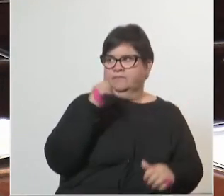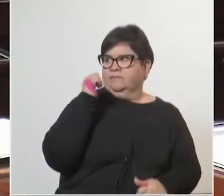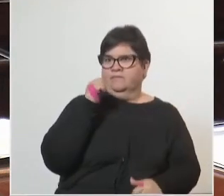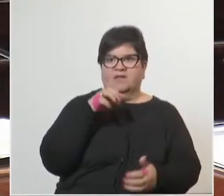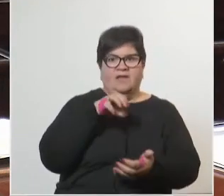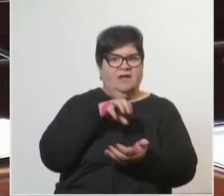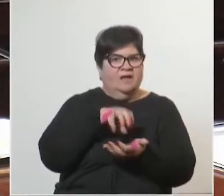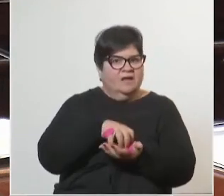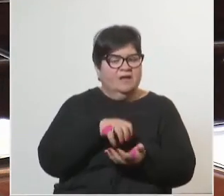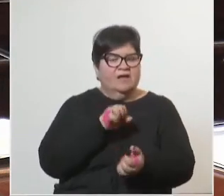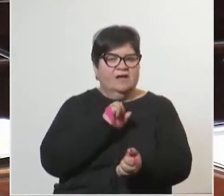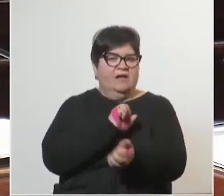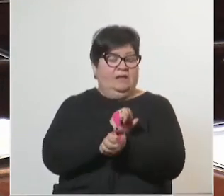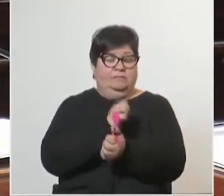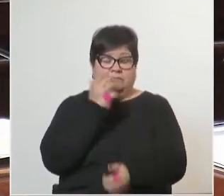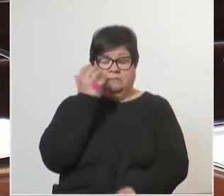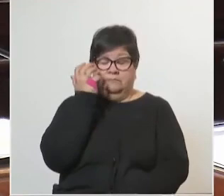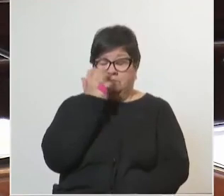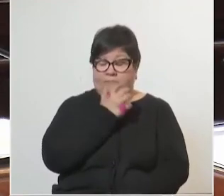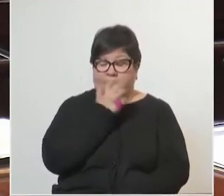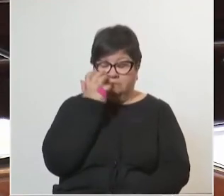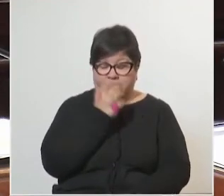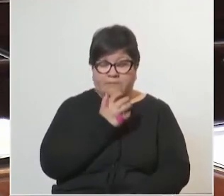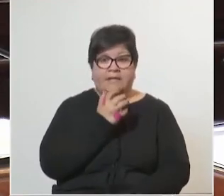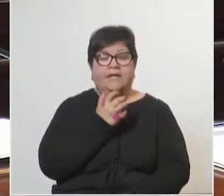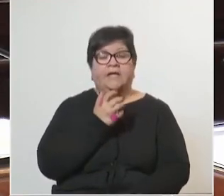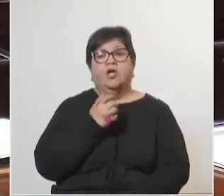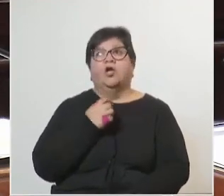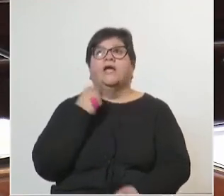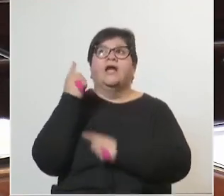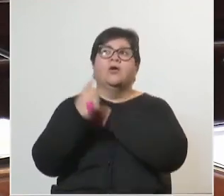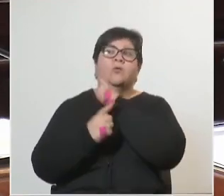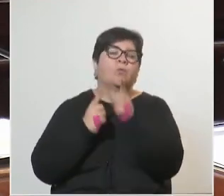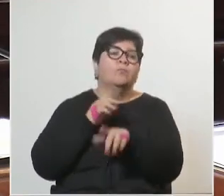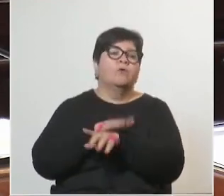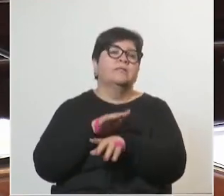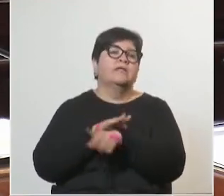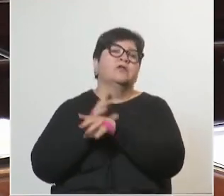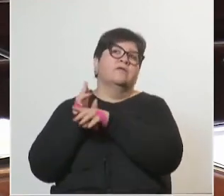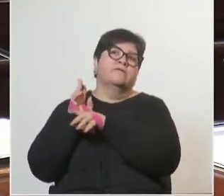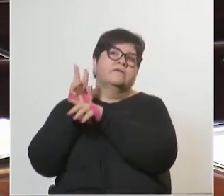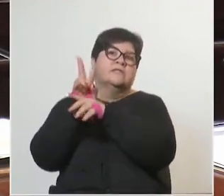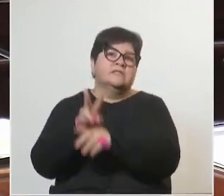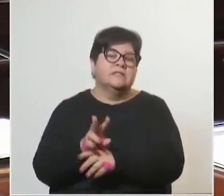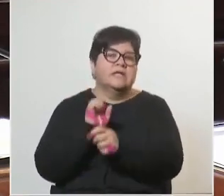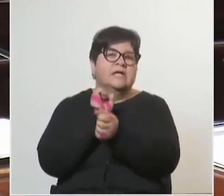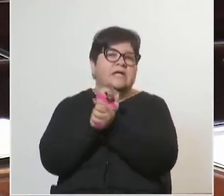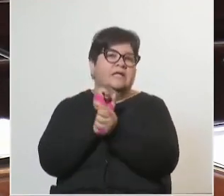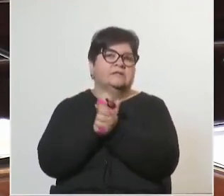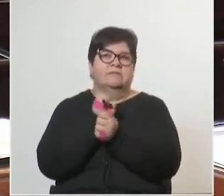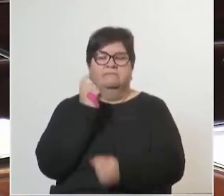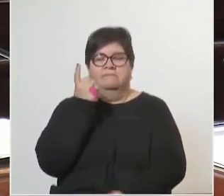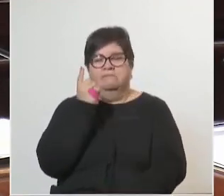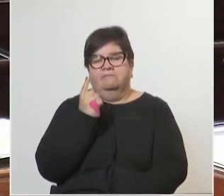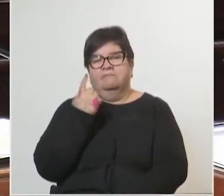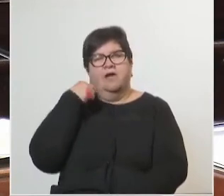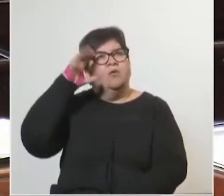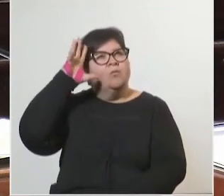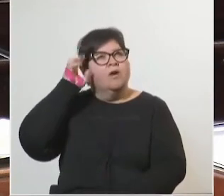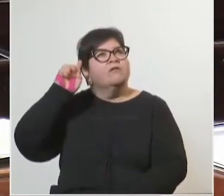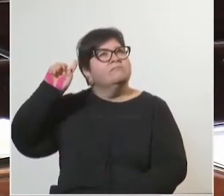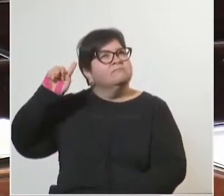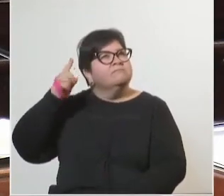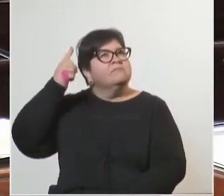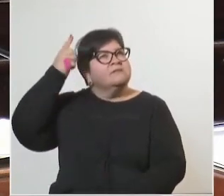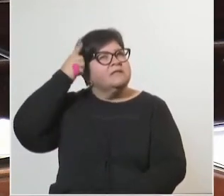Lo que hemos visitado en algunas oportunidades las cárceles, y yo recuerdo mi primera experiencia profesional